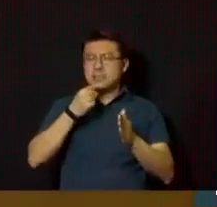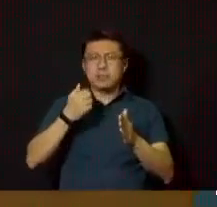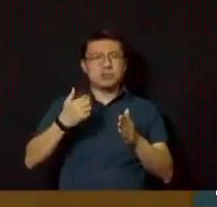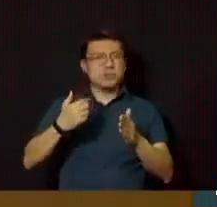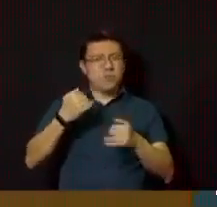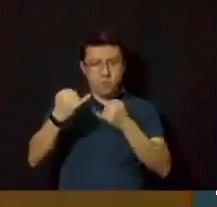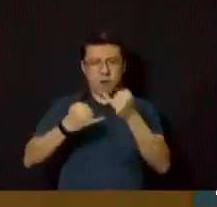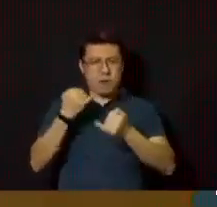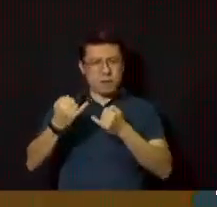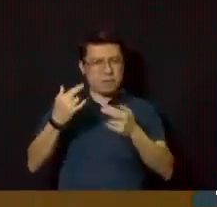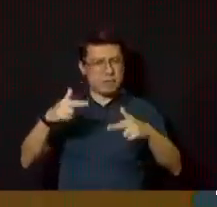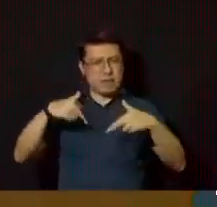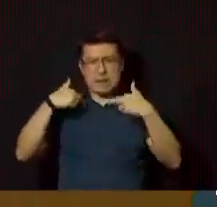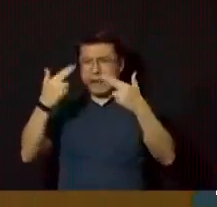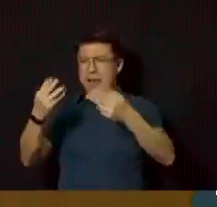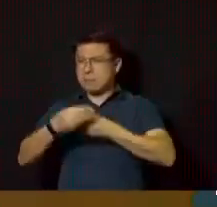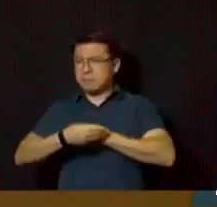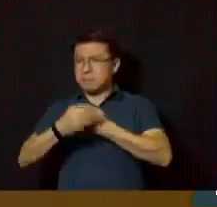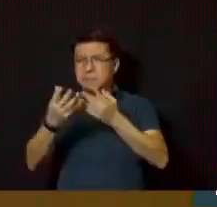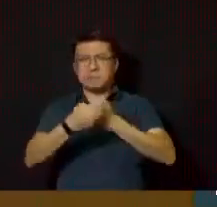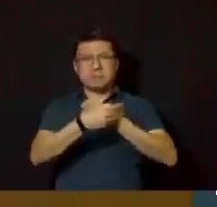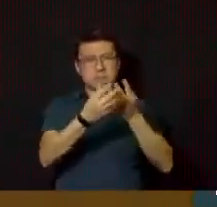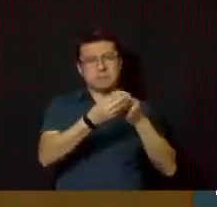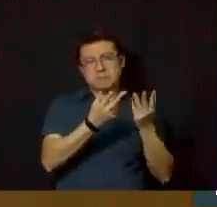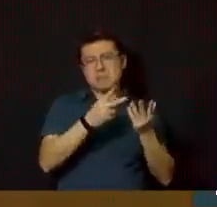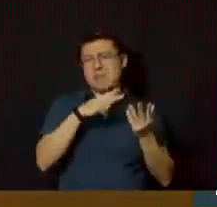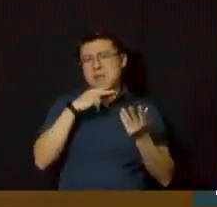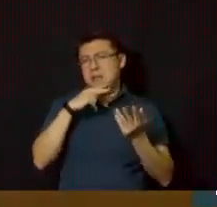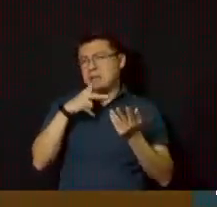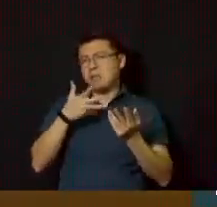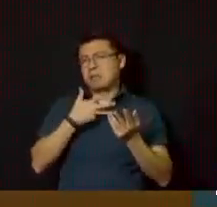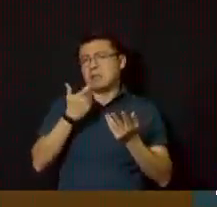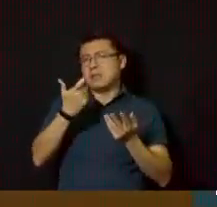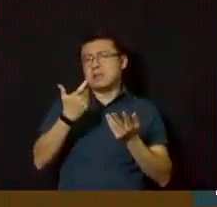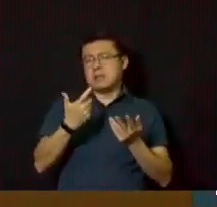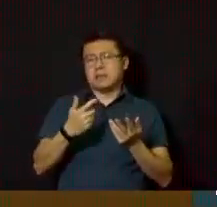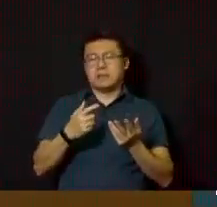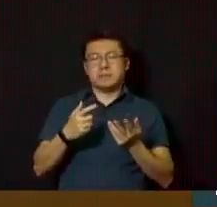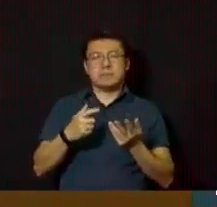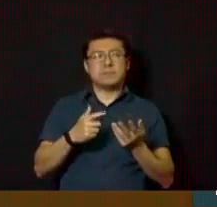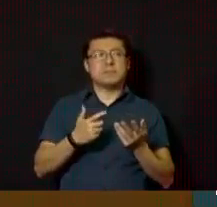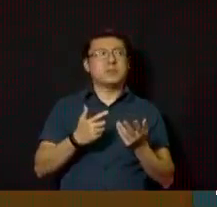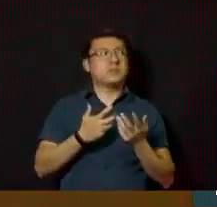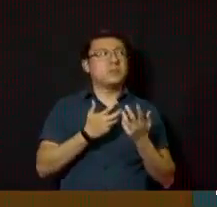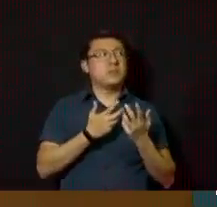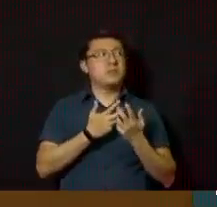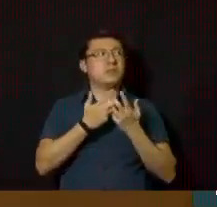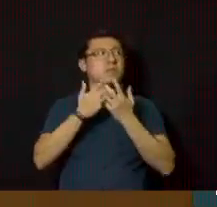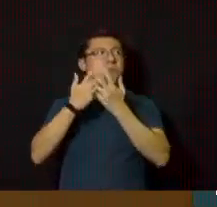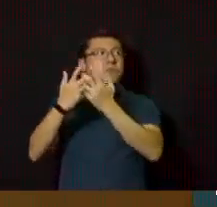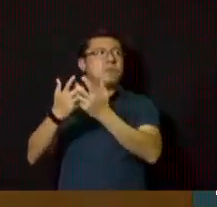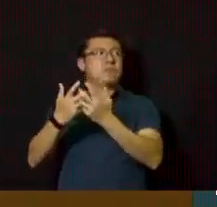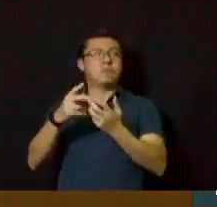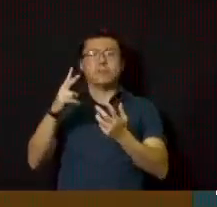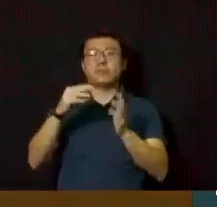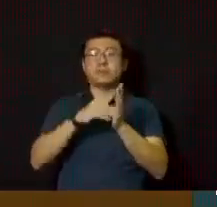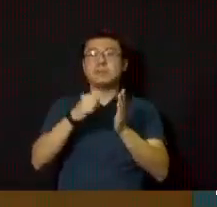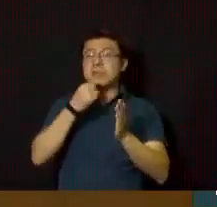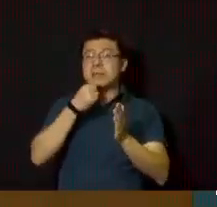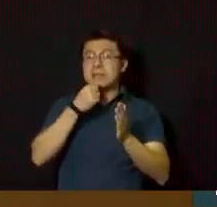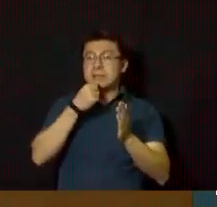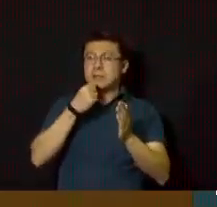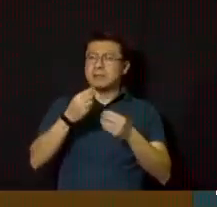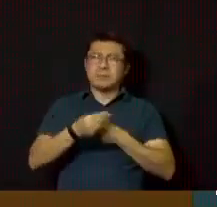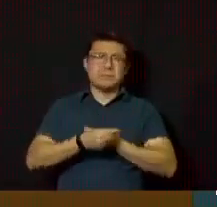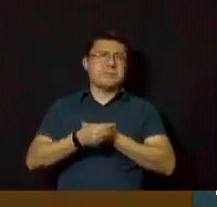todavía hay, que no reciben en las Navidades. Y nos fuimos y regalábamos como a 2,000 niños de